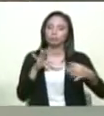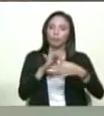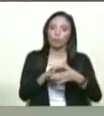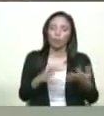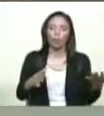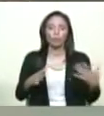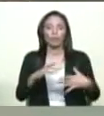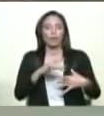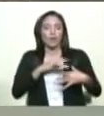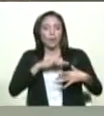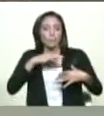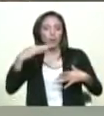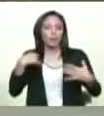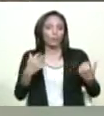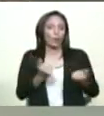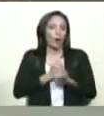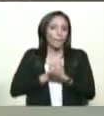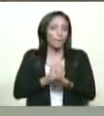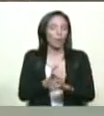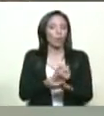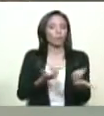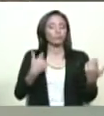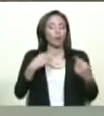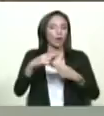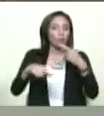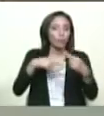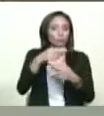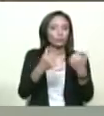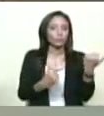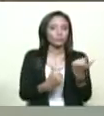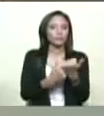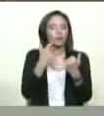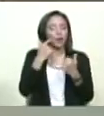espíritu amoroso con espíritu revolucionario